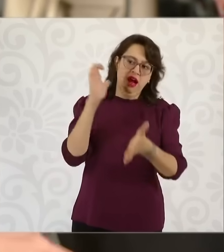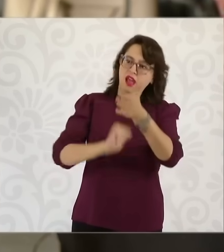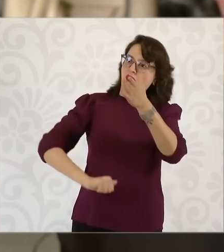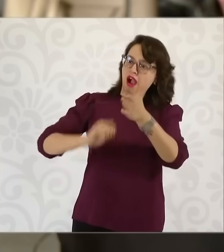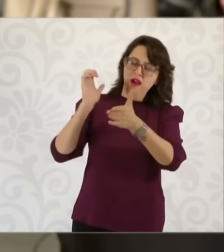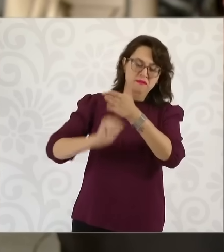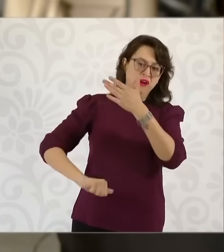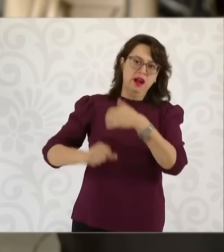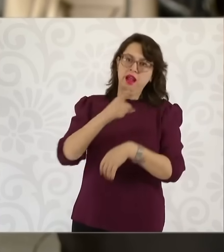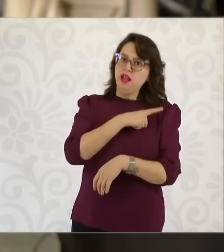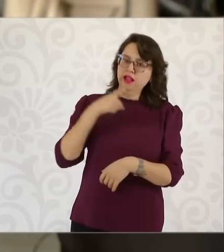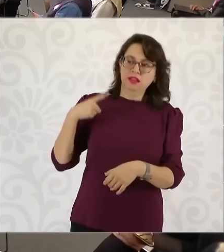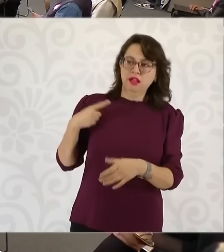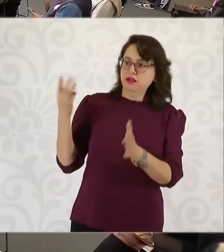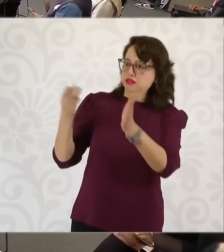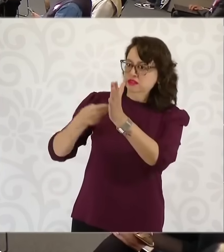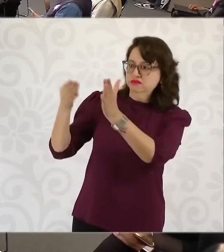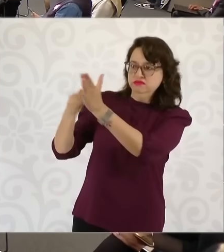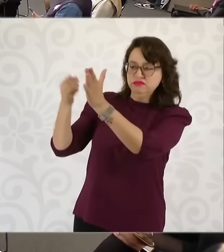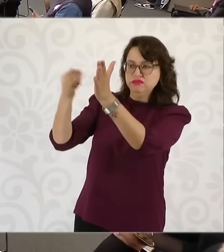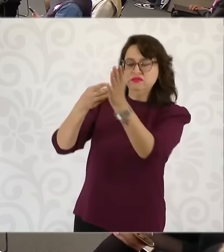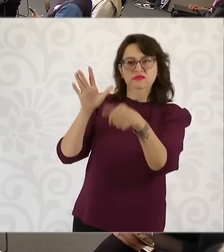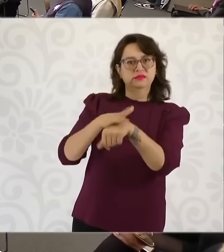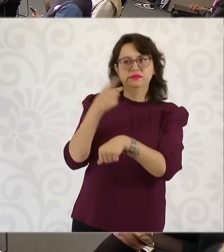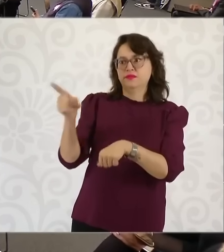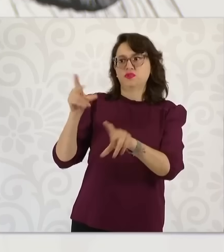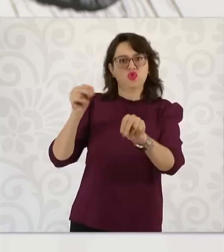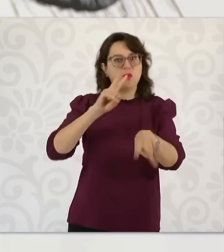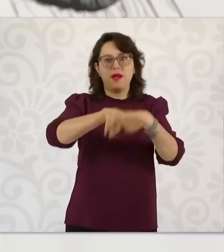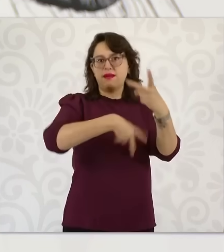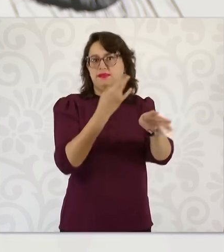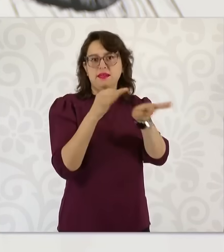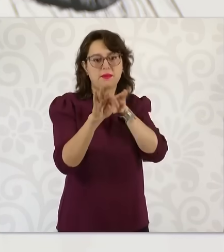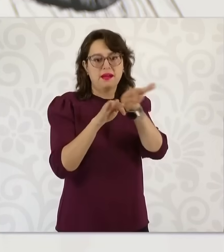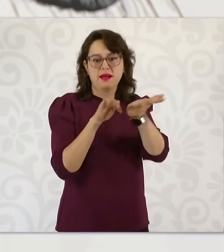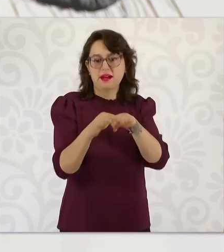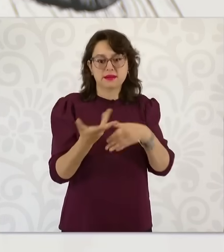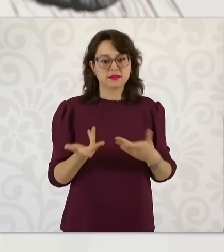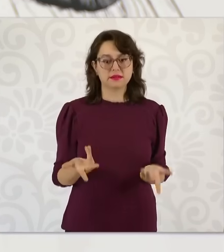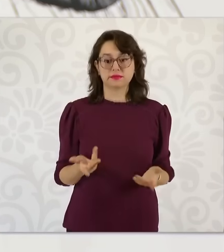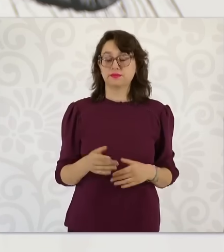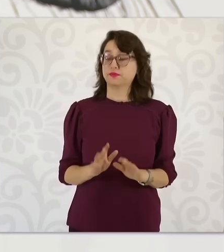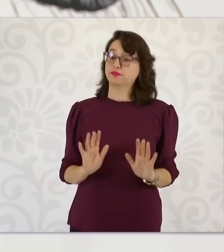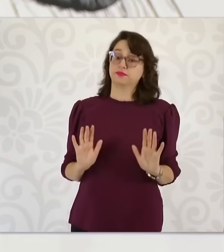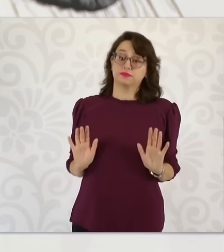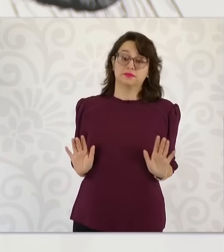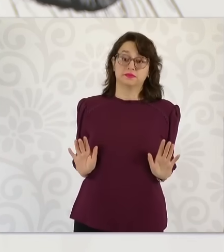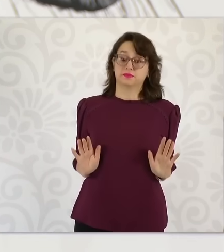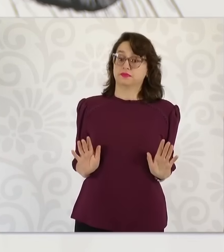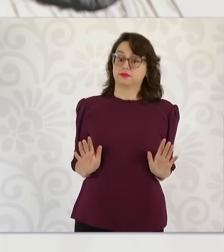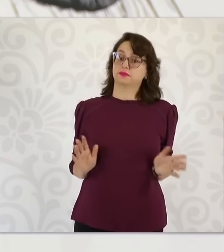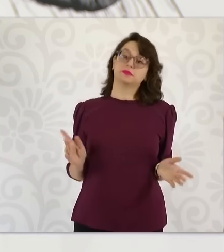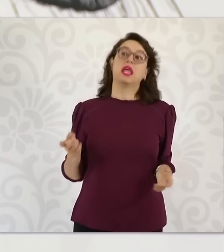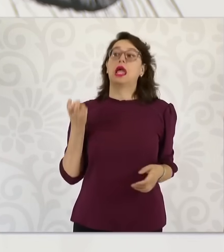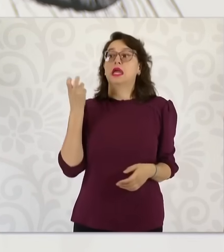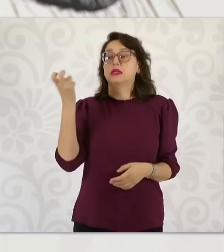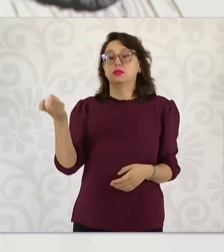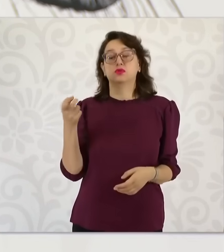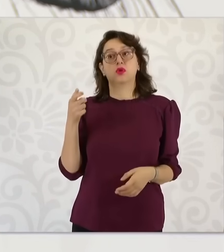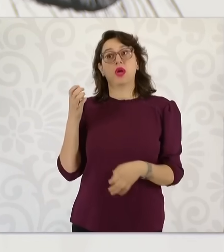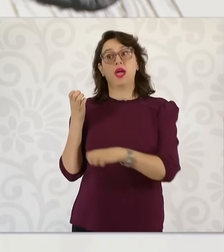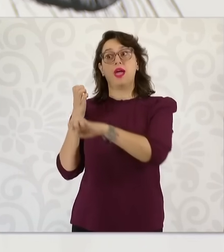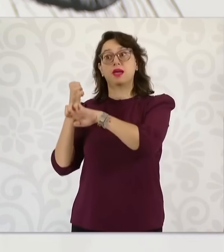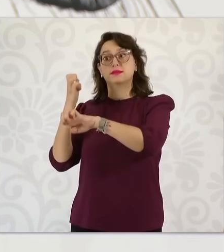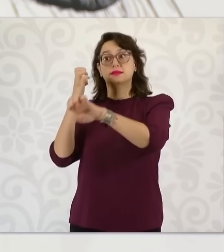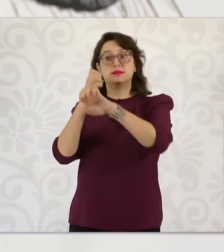los maestros que están faltando. Depende de cada estado en general. ¿Cuál es la